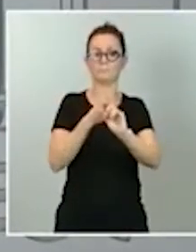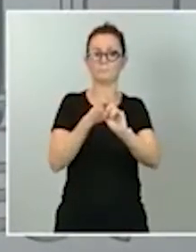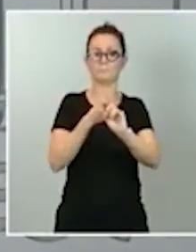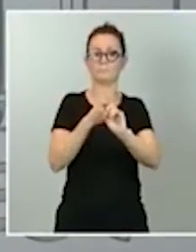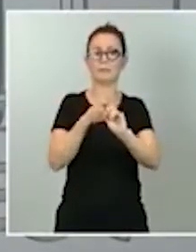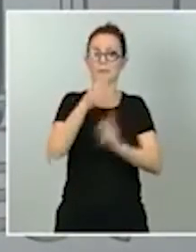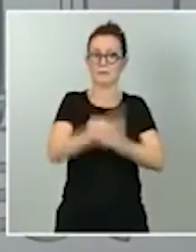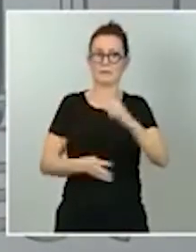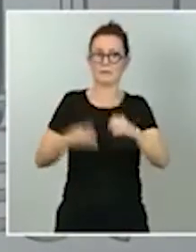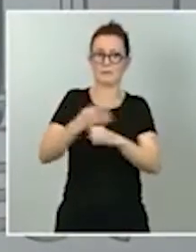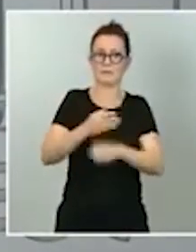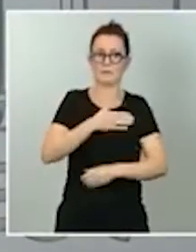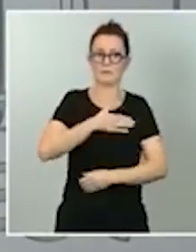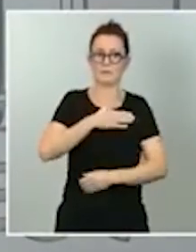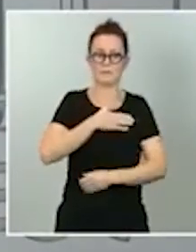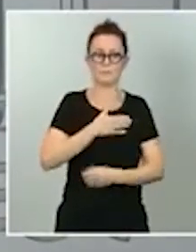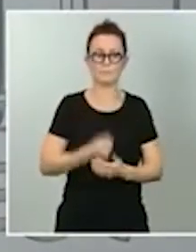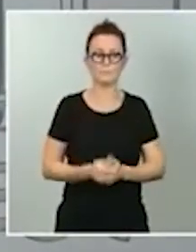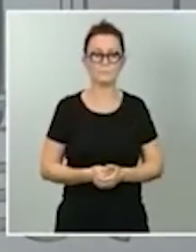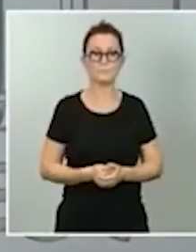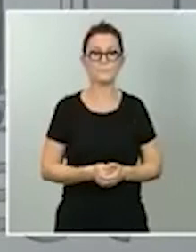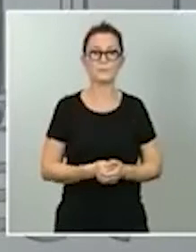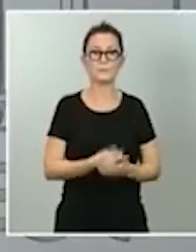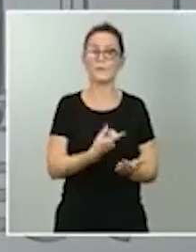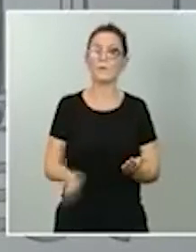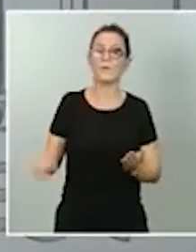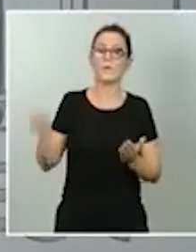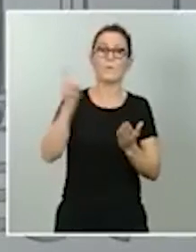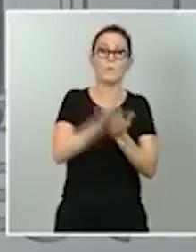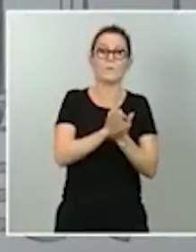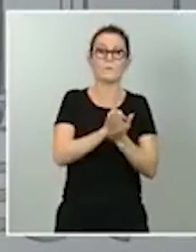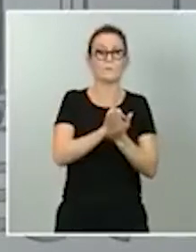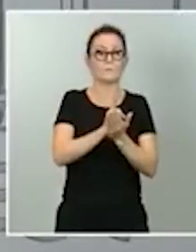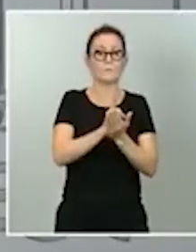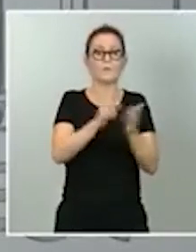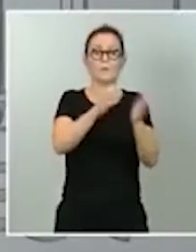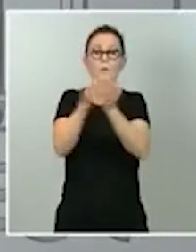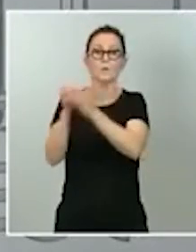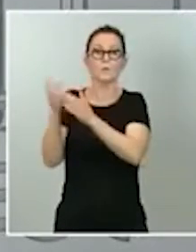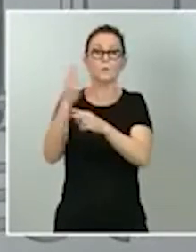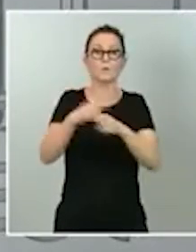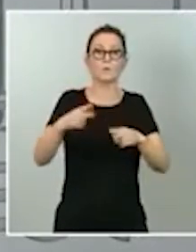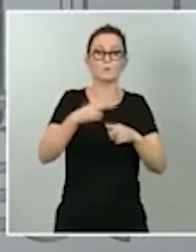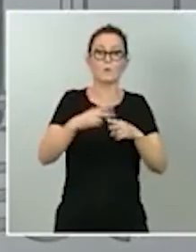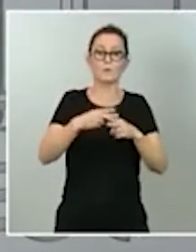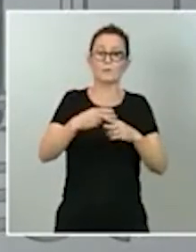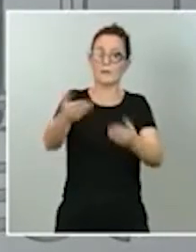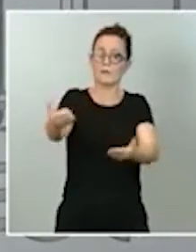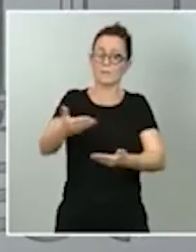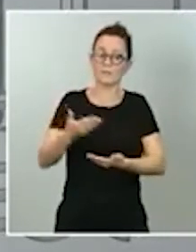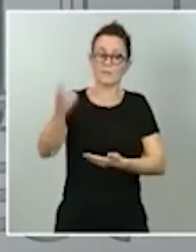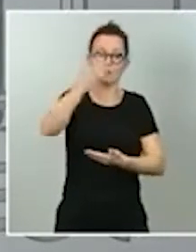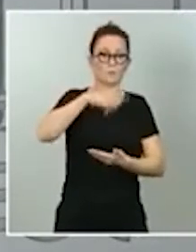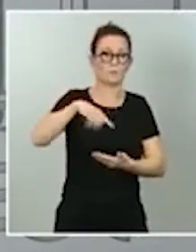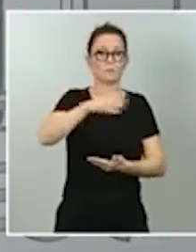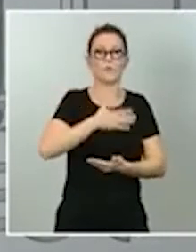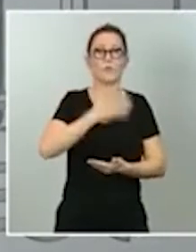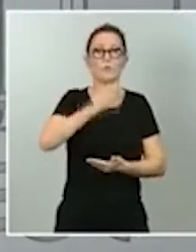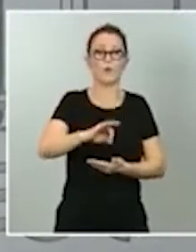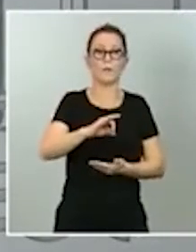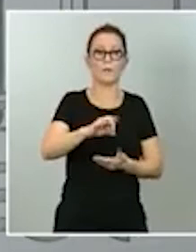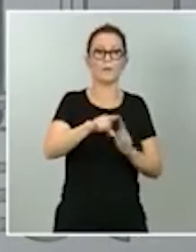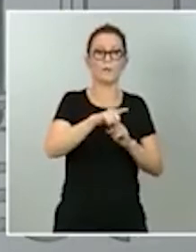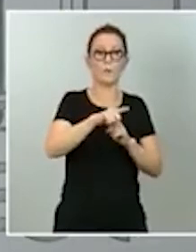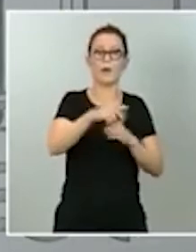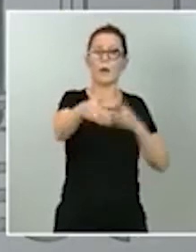nuevamente invitamos como no a todas las formaciones políticas a realizar las aportaciones a este presupuesto que queremos que